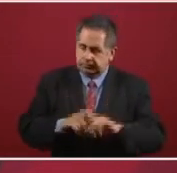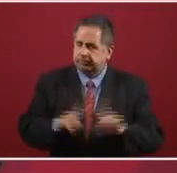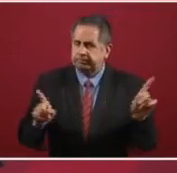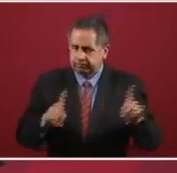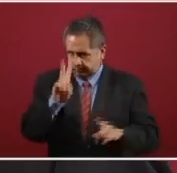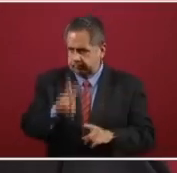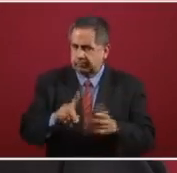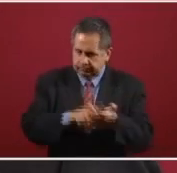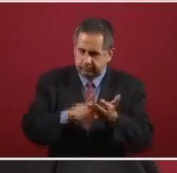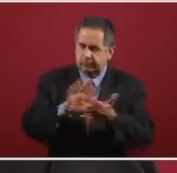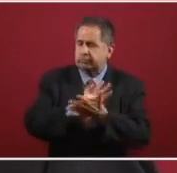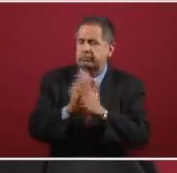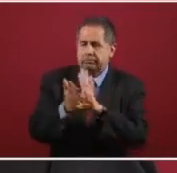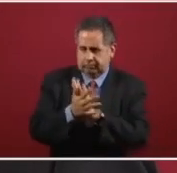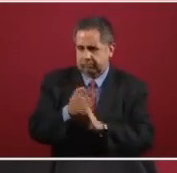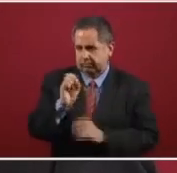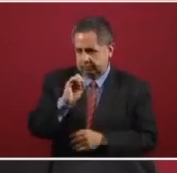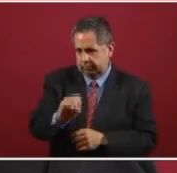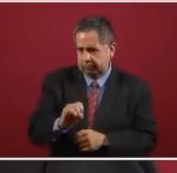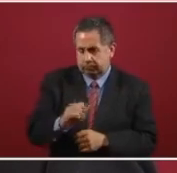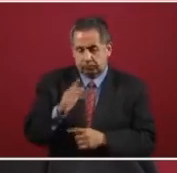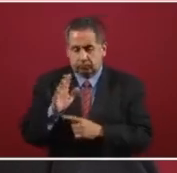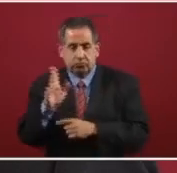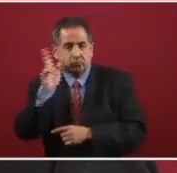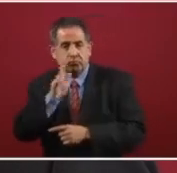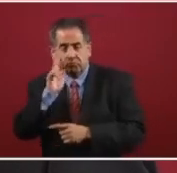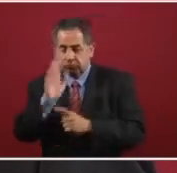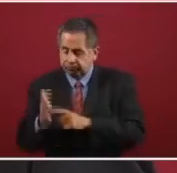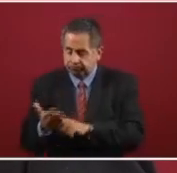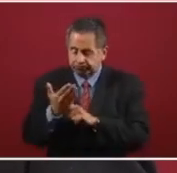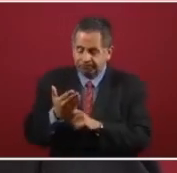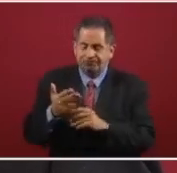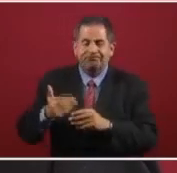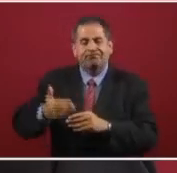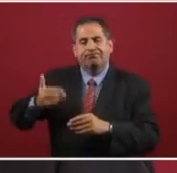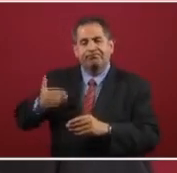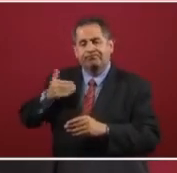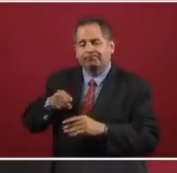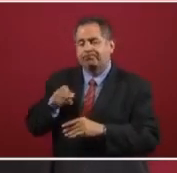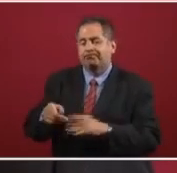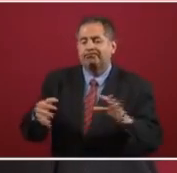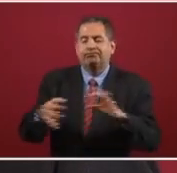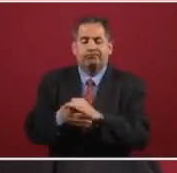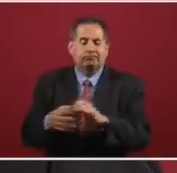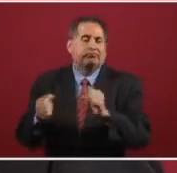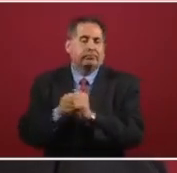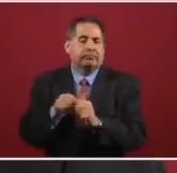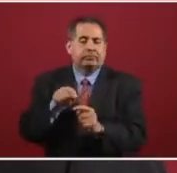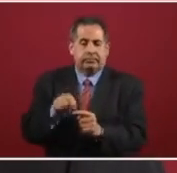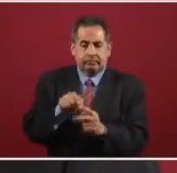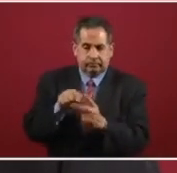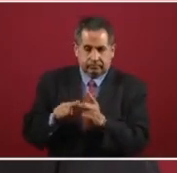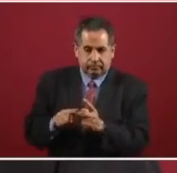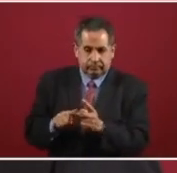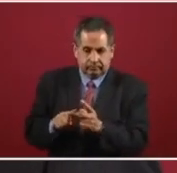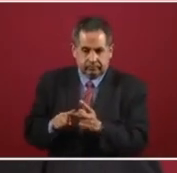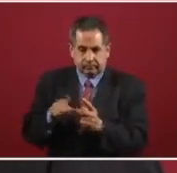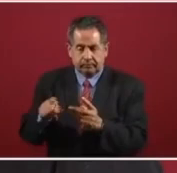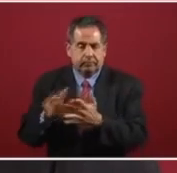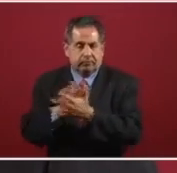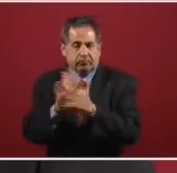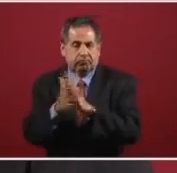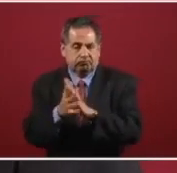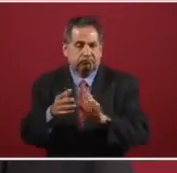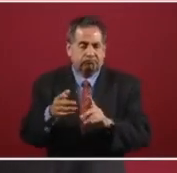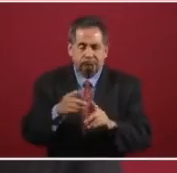hay antecedentes que demuestran que hay una vinculación con